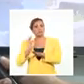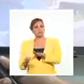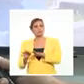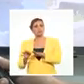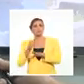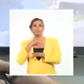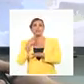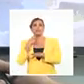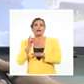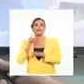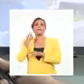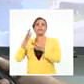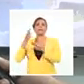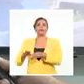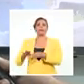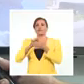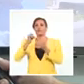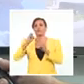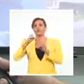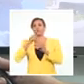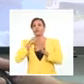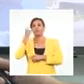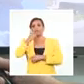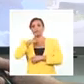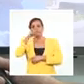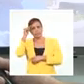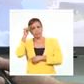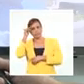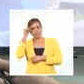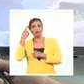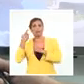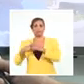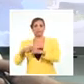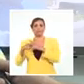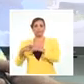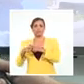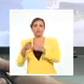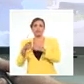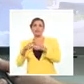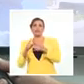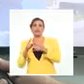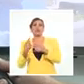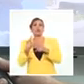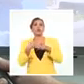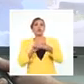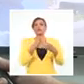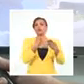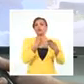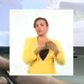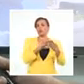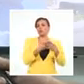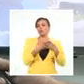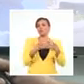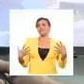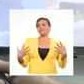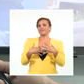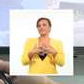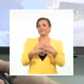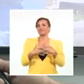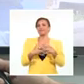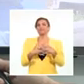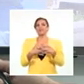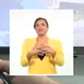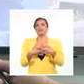la unidad de Guitera fuera de servicio con un nivel importante de unidades en mantenimiento, y se combinó con otro elemento que es el